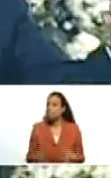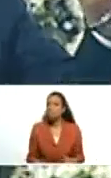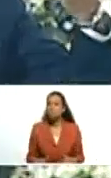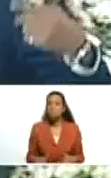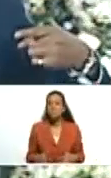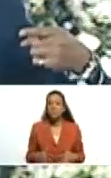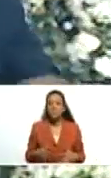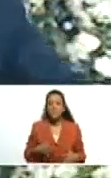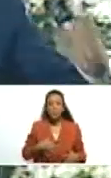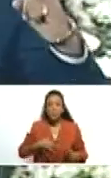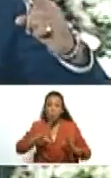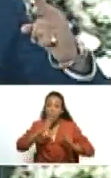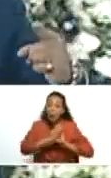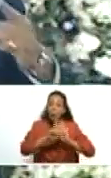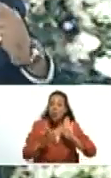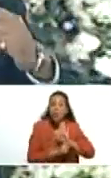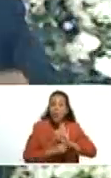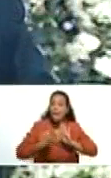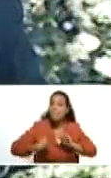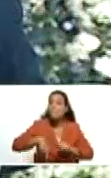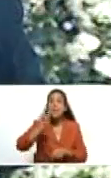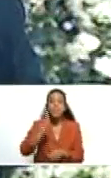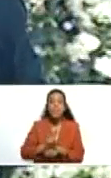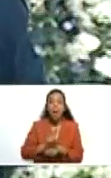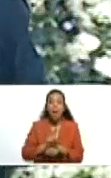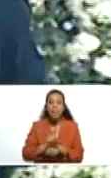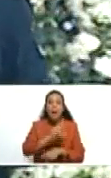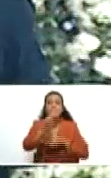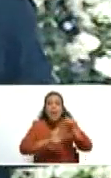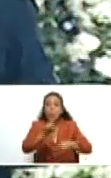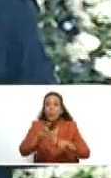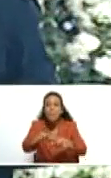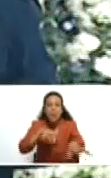se dio una constitución por primera vez en referéndum popular,